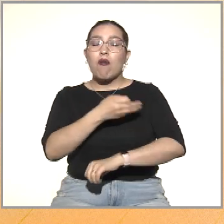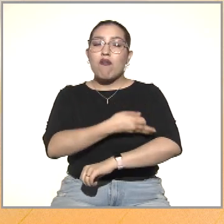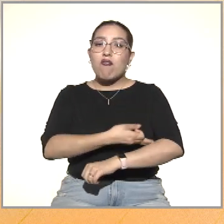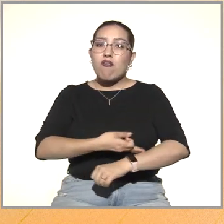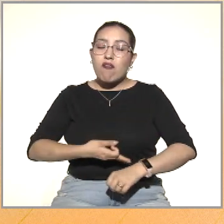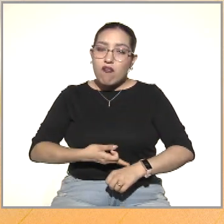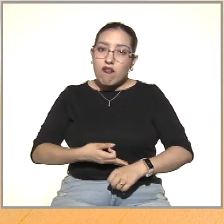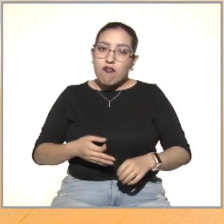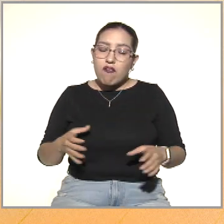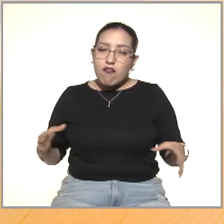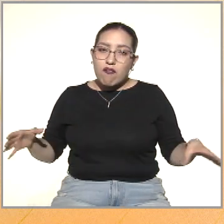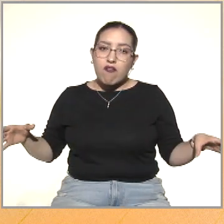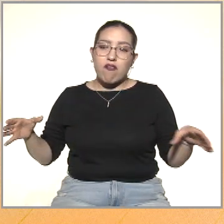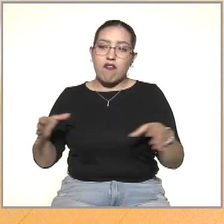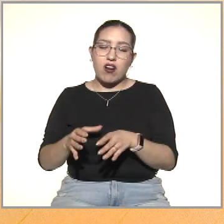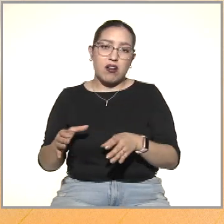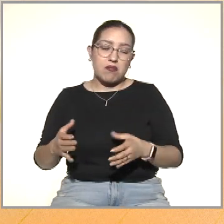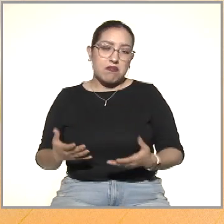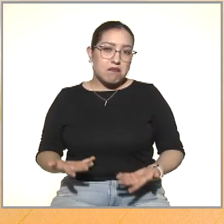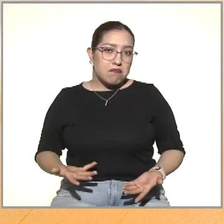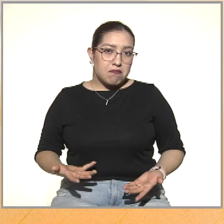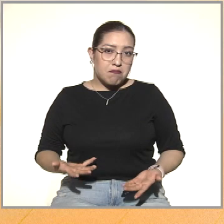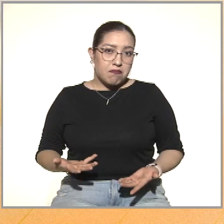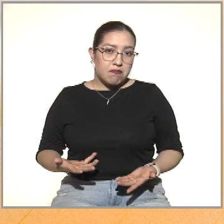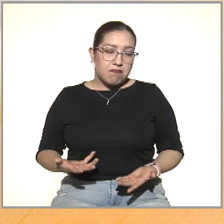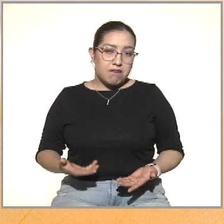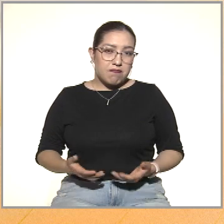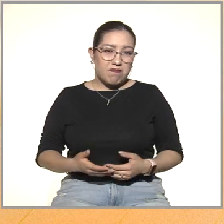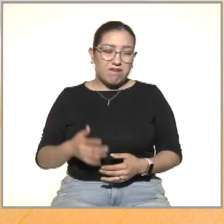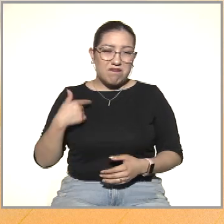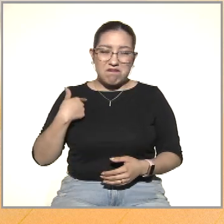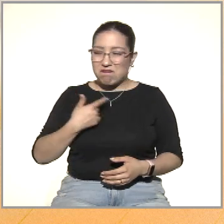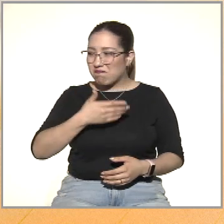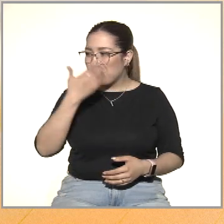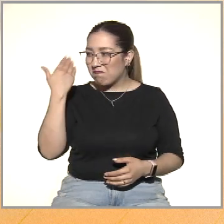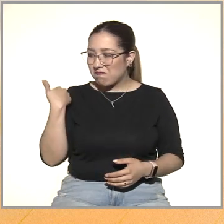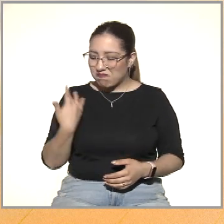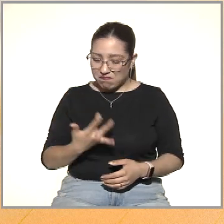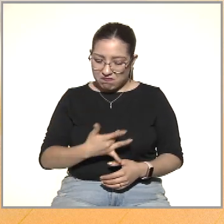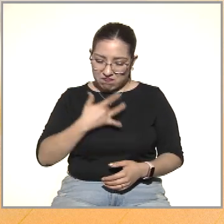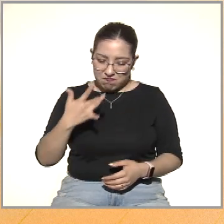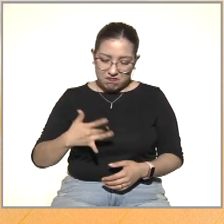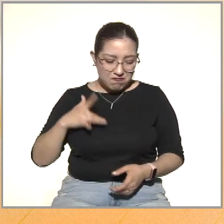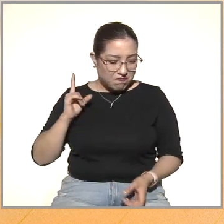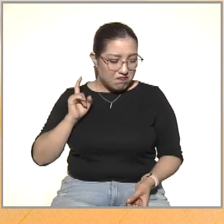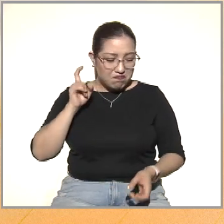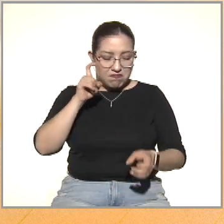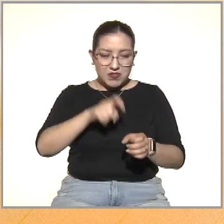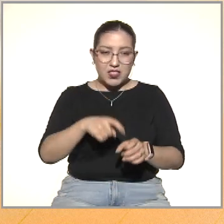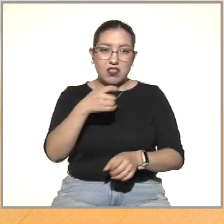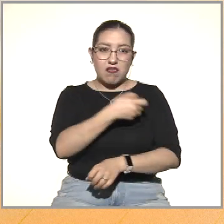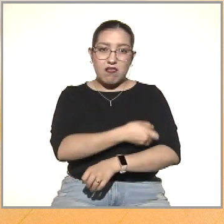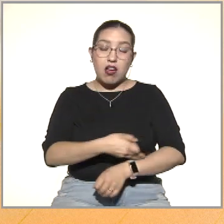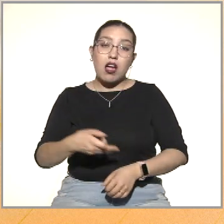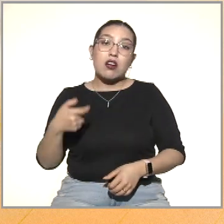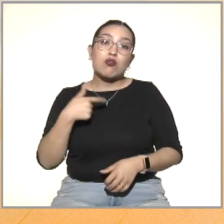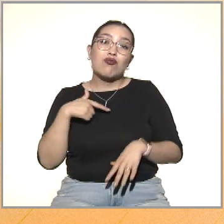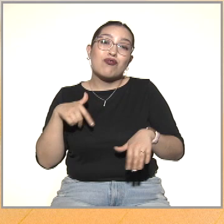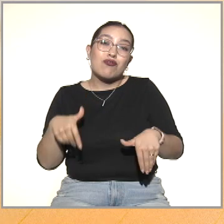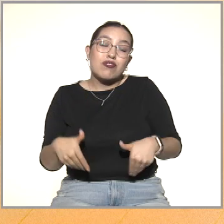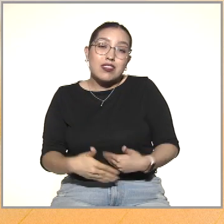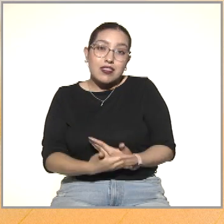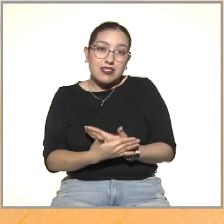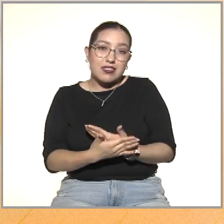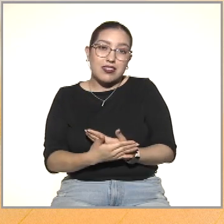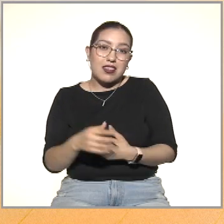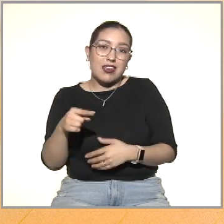como no ser parte de la familia. Nazco en un ambiente machista